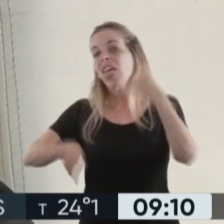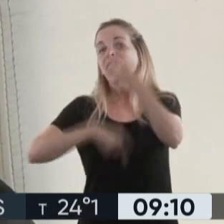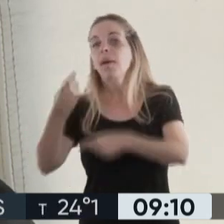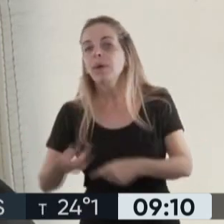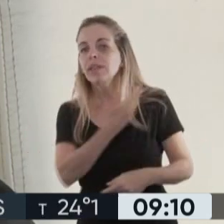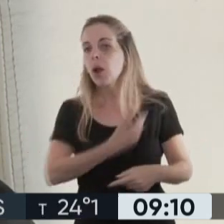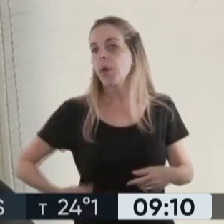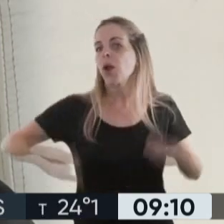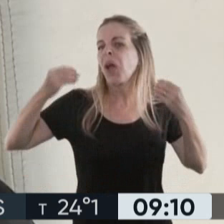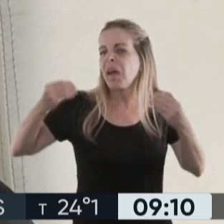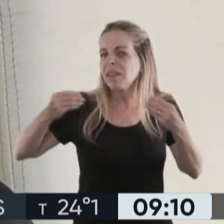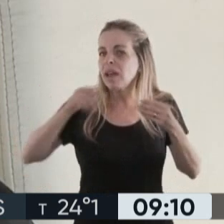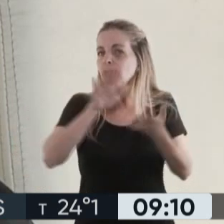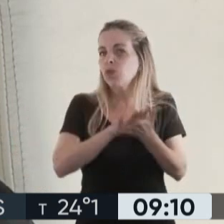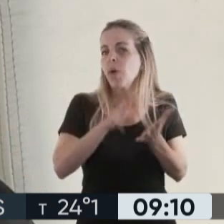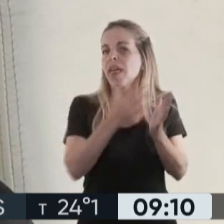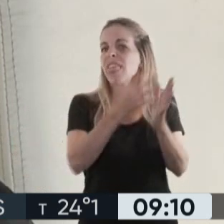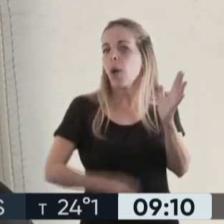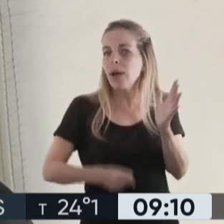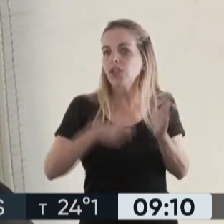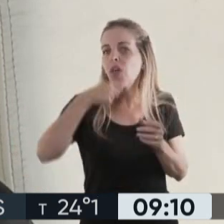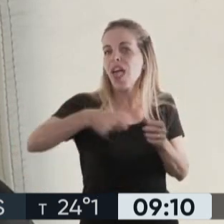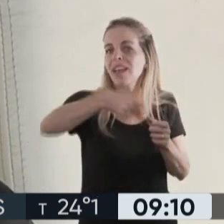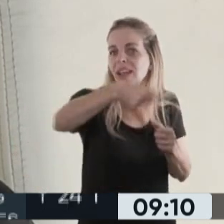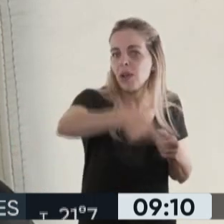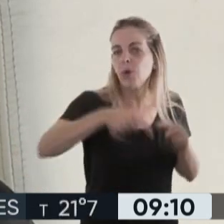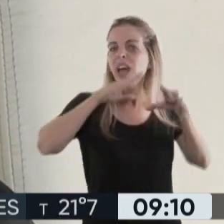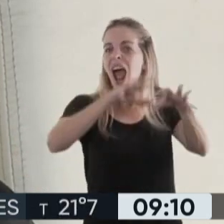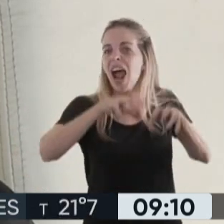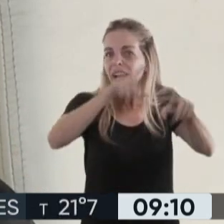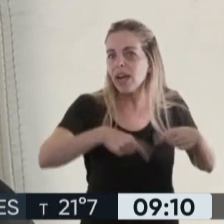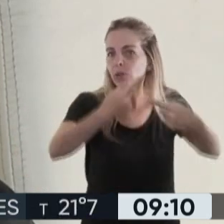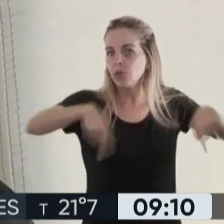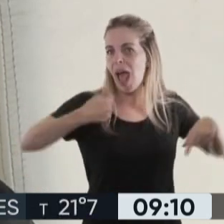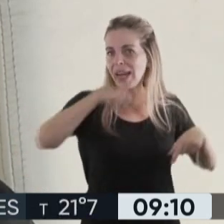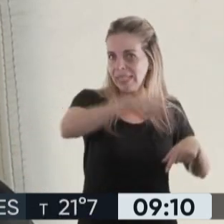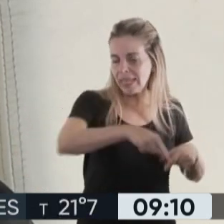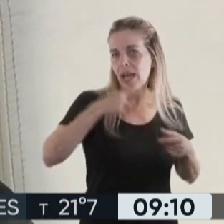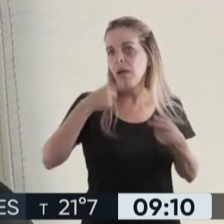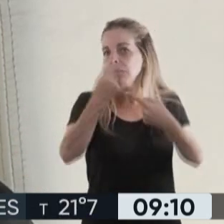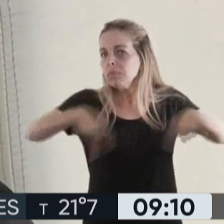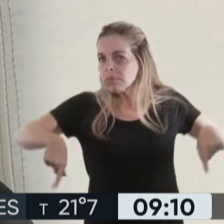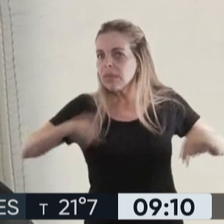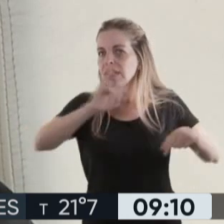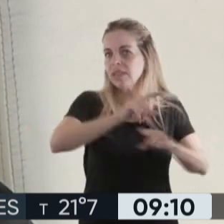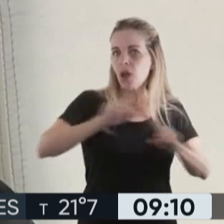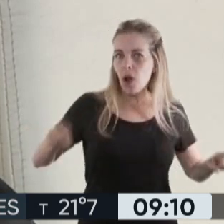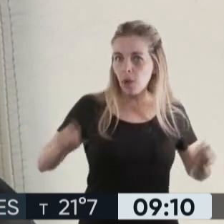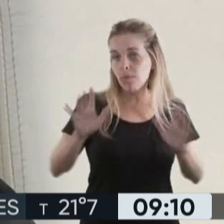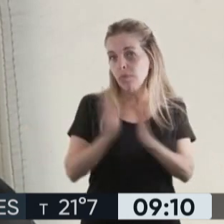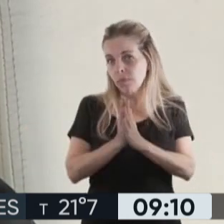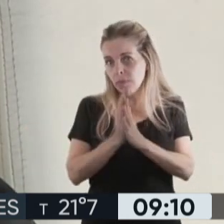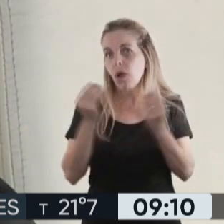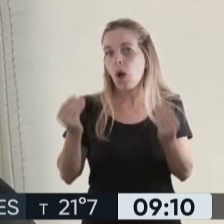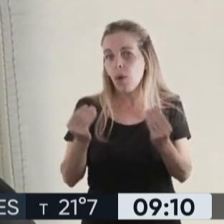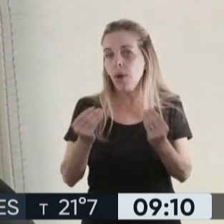agrícolas, léase los granos, sus derivados o la leche en polvo. Si puede ratificar eso que dijo el martes. Y